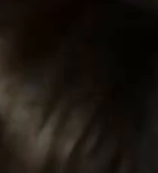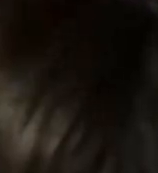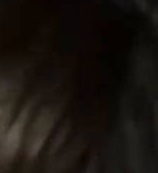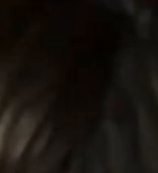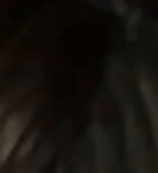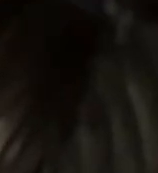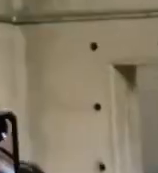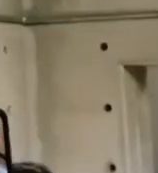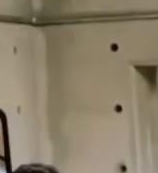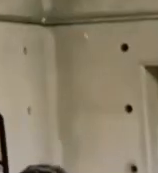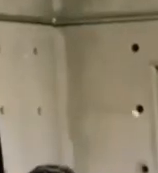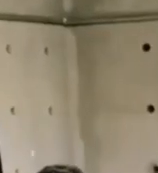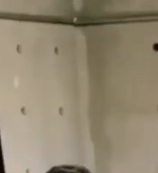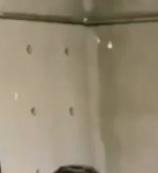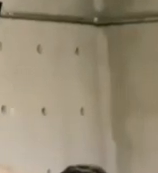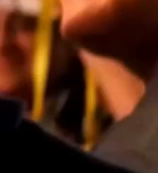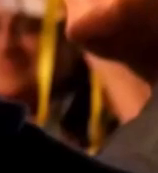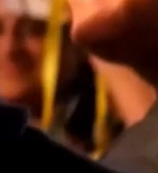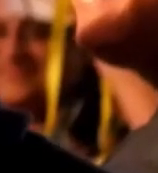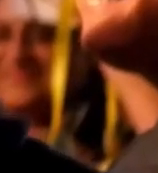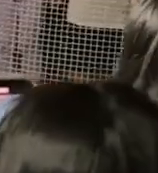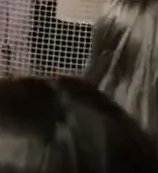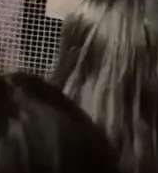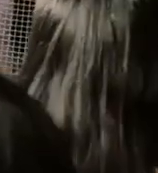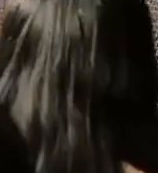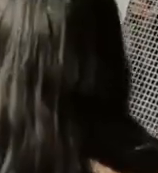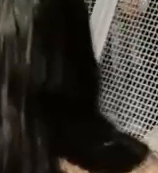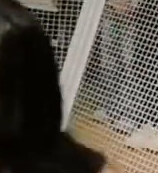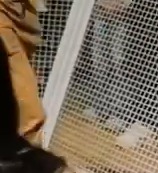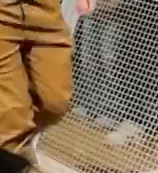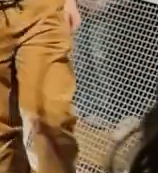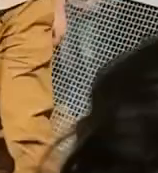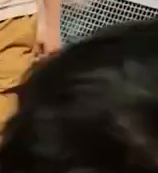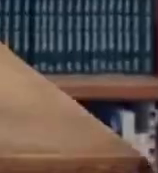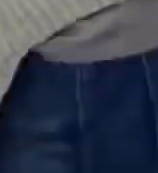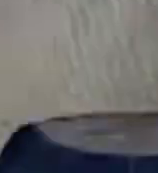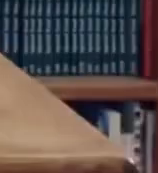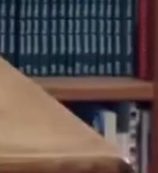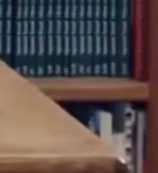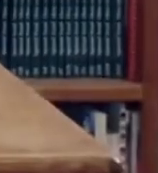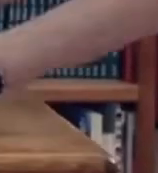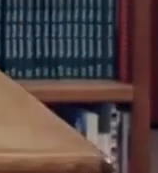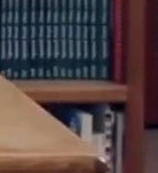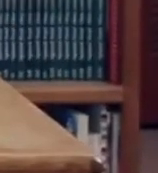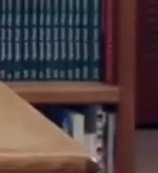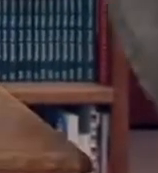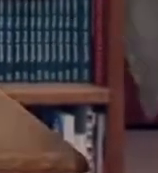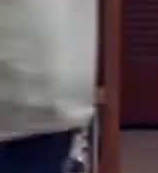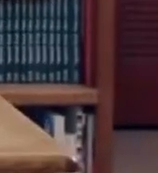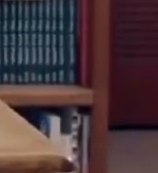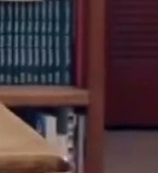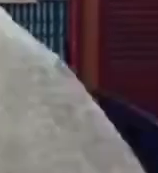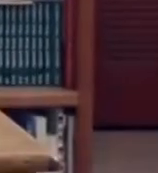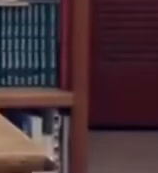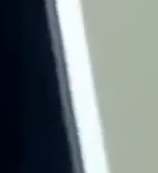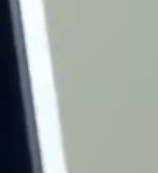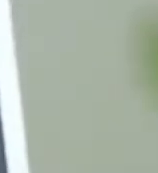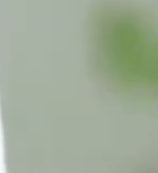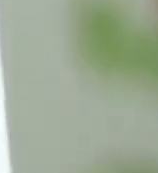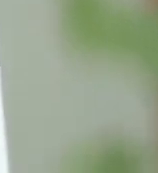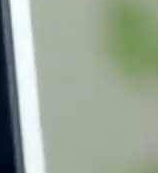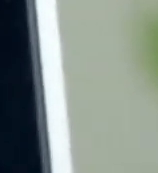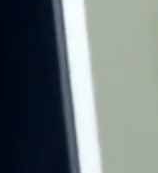fomente la comprensión a precio y participación activa en la cultura digital el principal desafío del programa de cultura